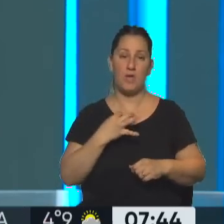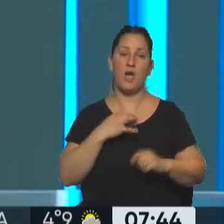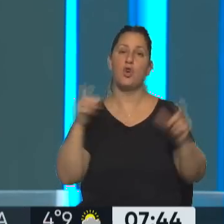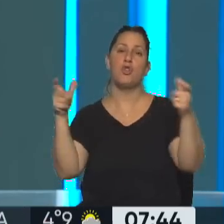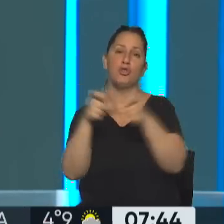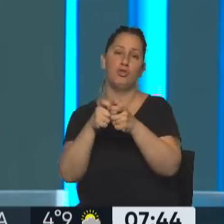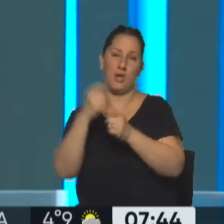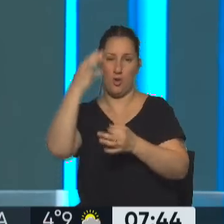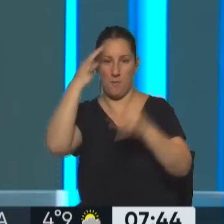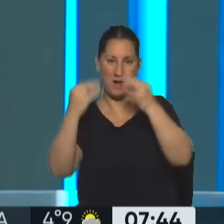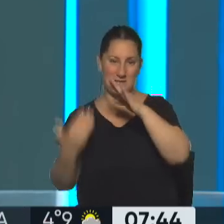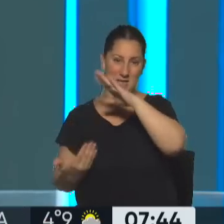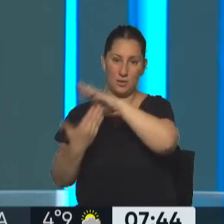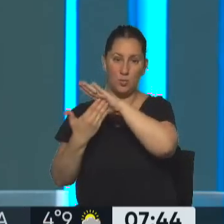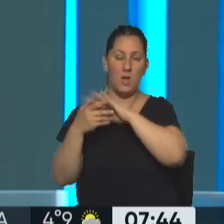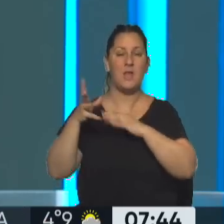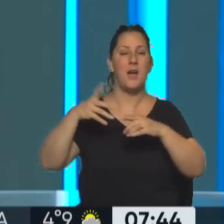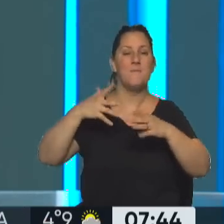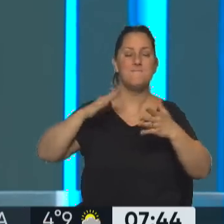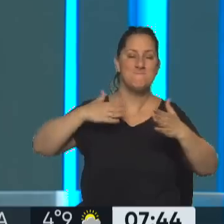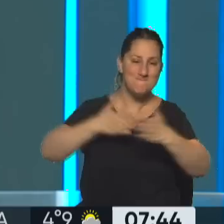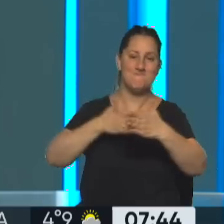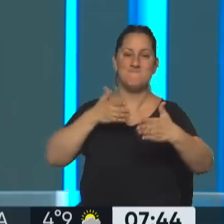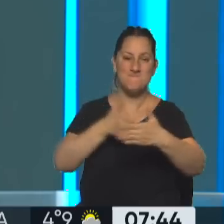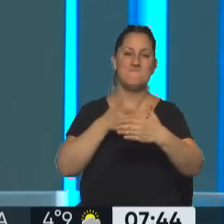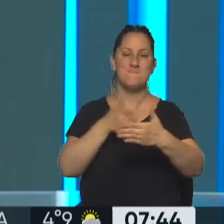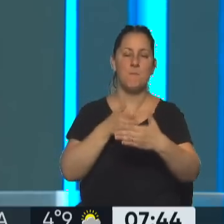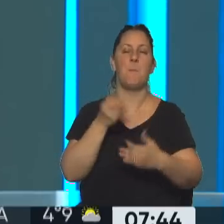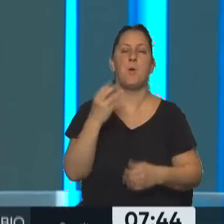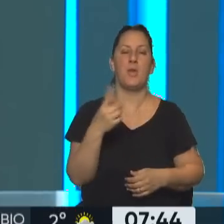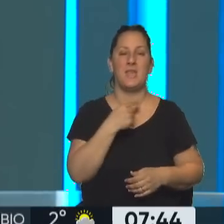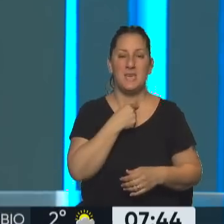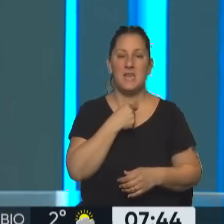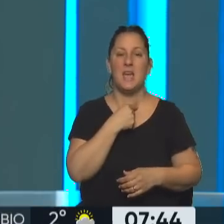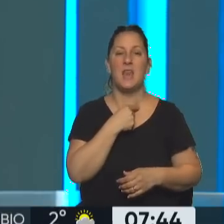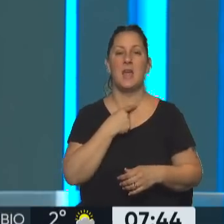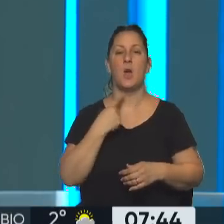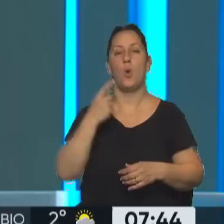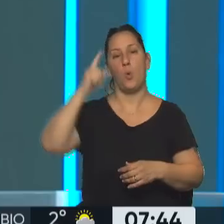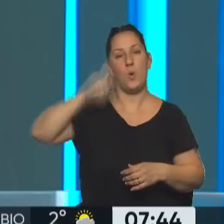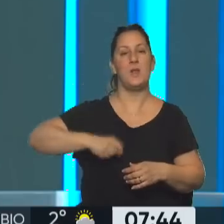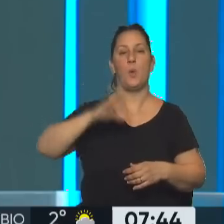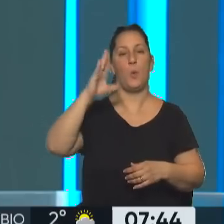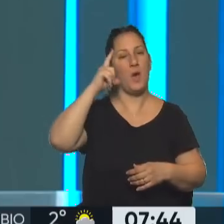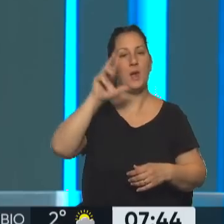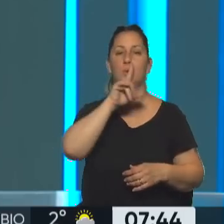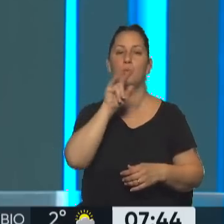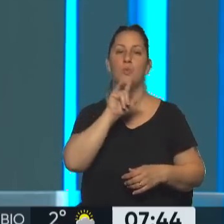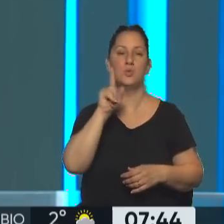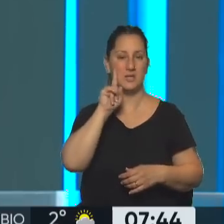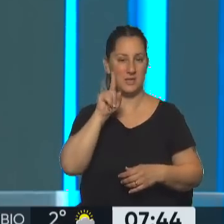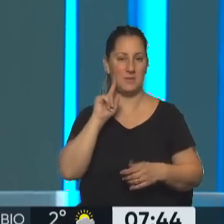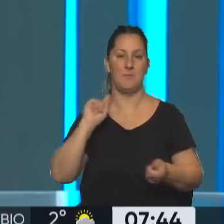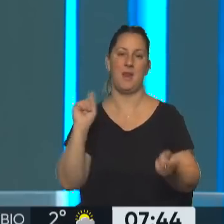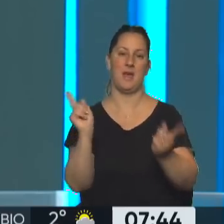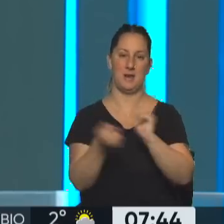la Magistratura y está trabado porque hay una intención de catapultar al juez Bertuzzi para que reemplace al